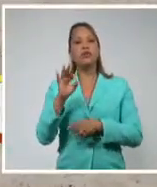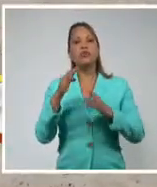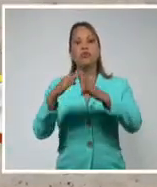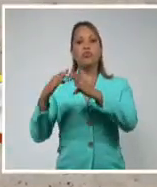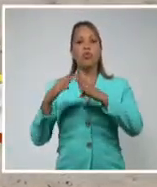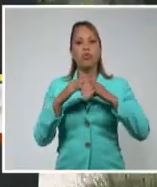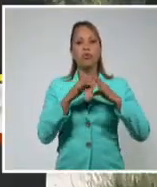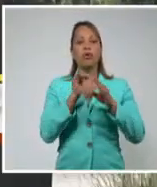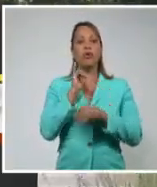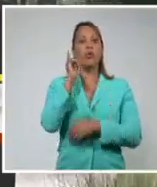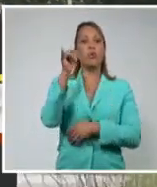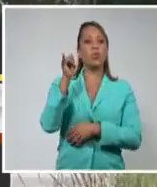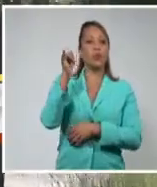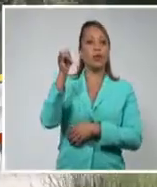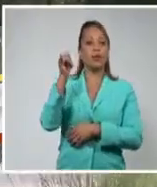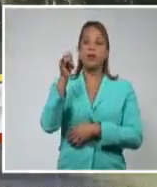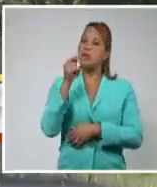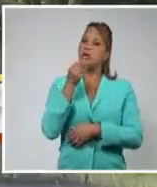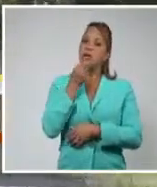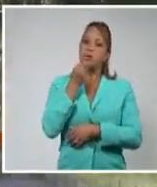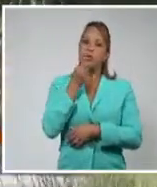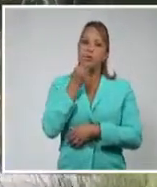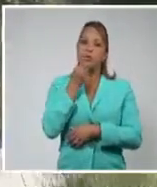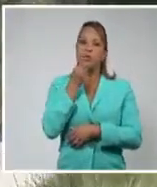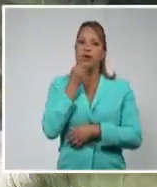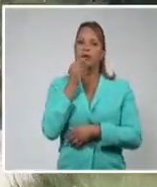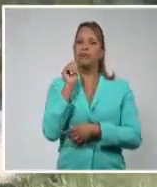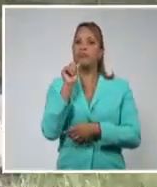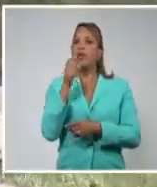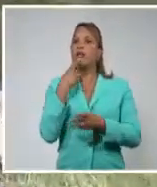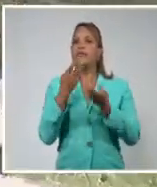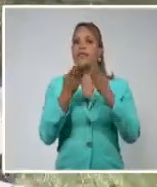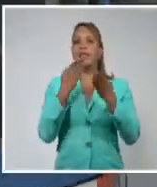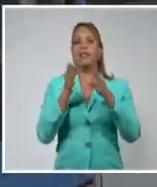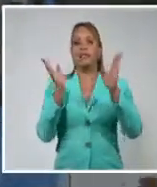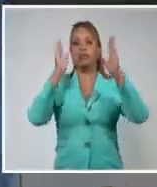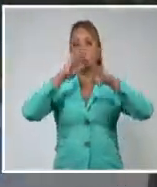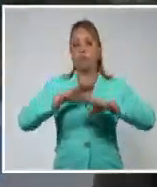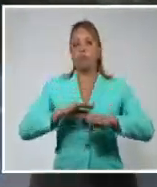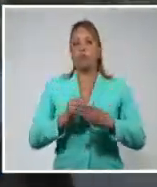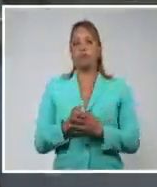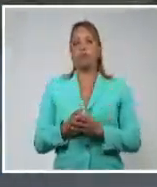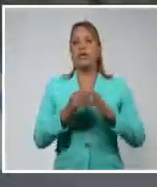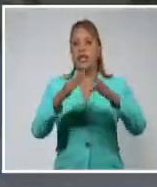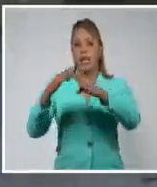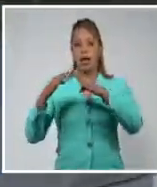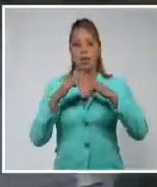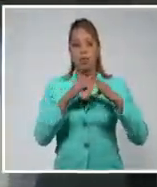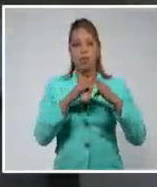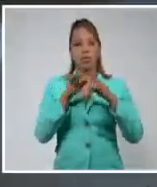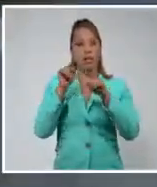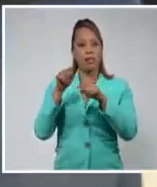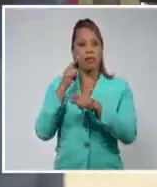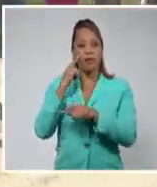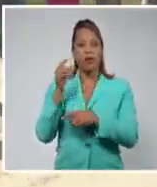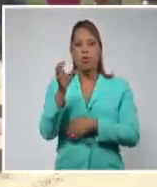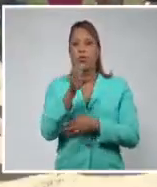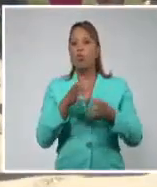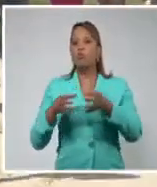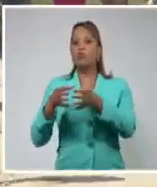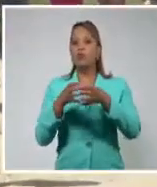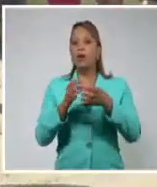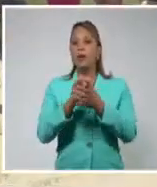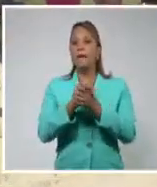comunidades alejadas que no poseen red de tiendas. La comunidad de la Sepultura del Consejo Popular